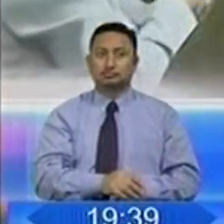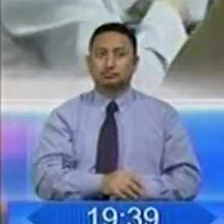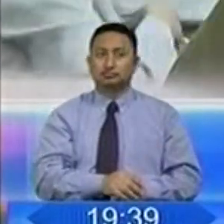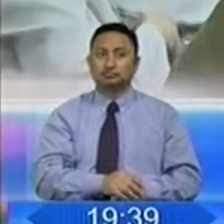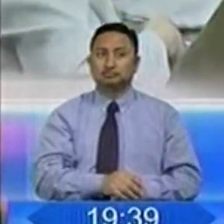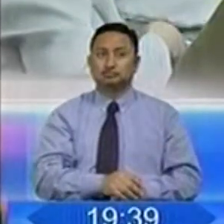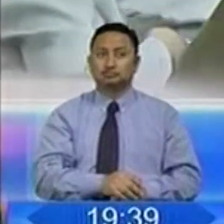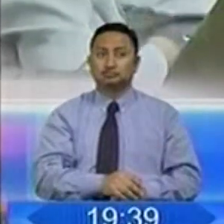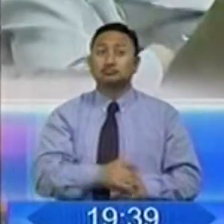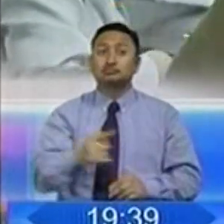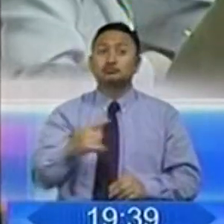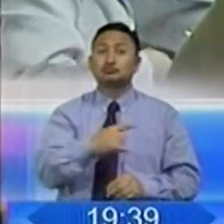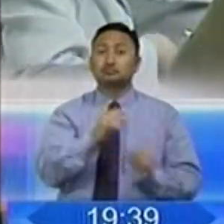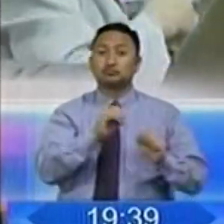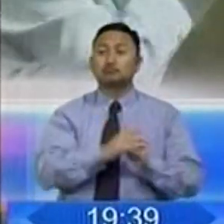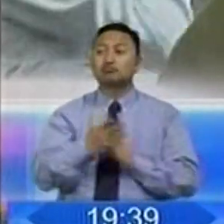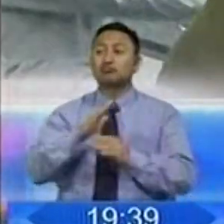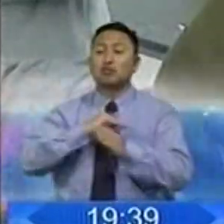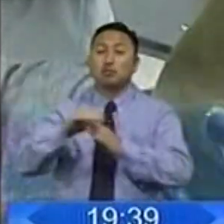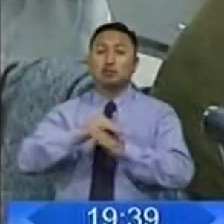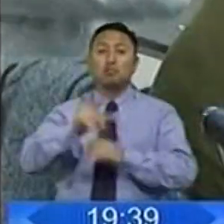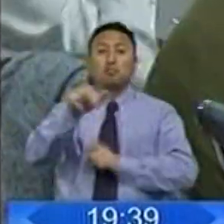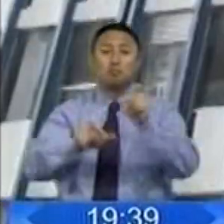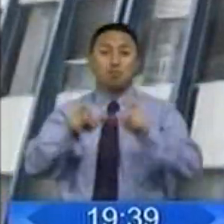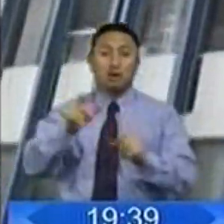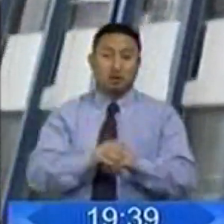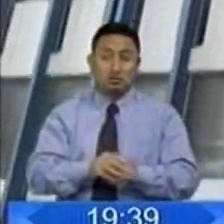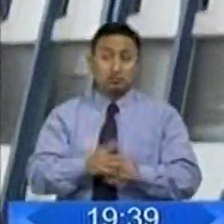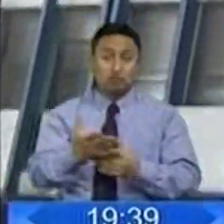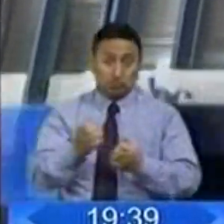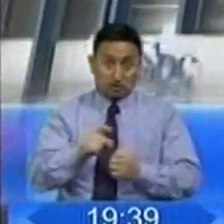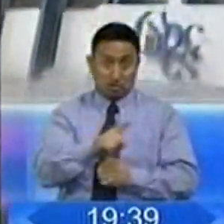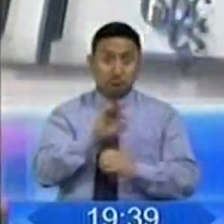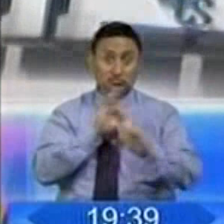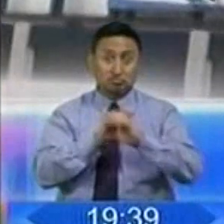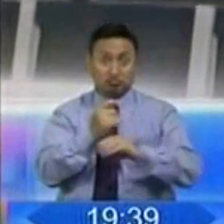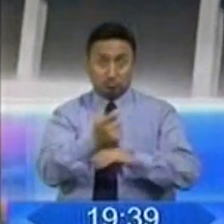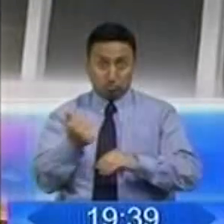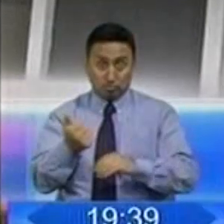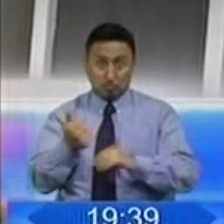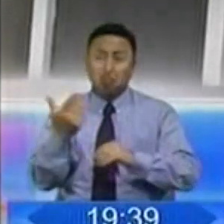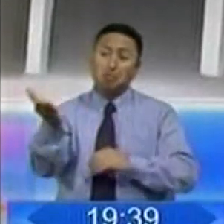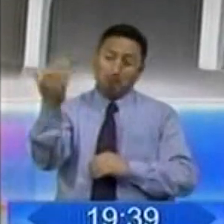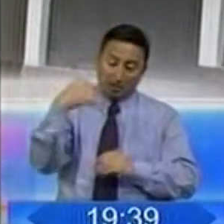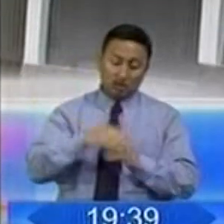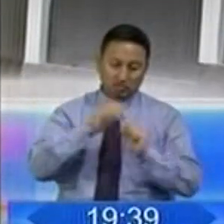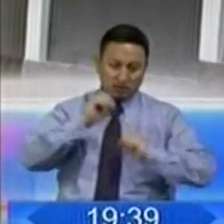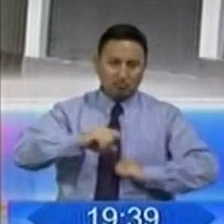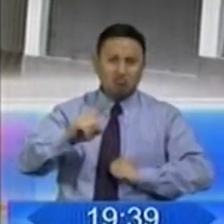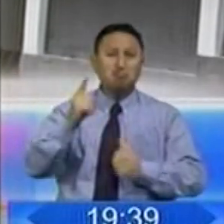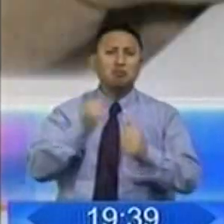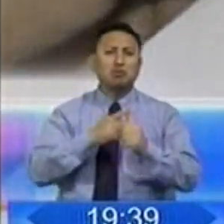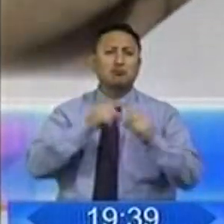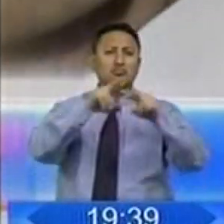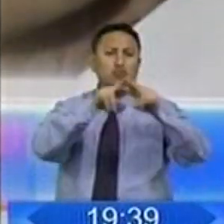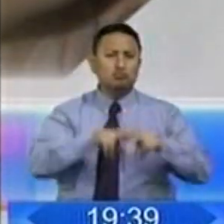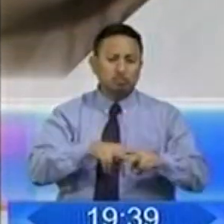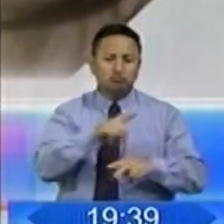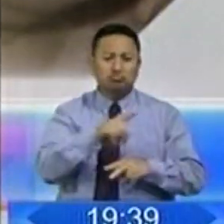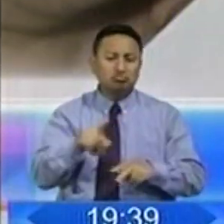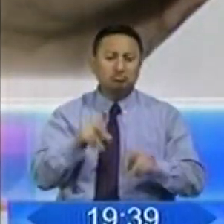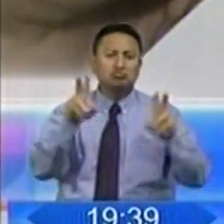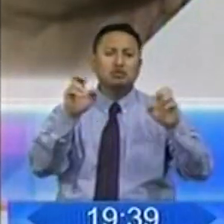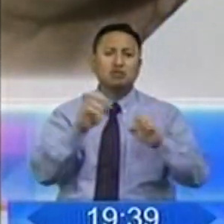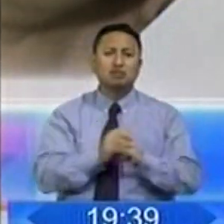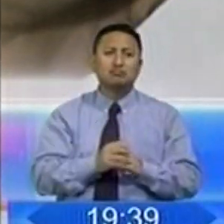Al tenor de este argumento, invitó a los diferentes ciudadanos que también busquen la desintegración del organismo, se sumen a las primeras vedurías para proponer sobre qué